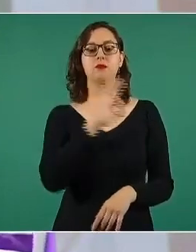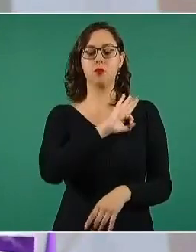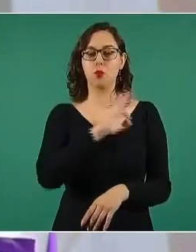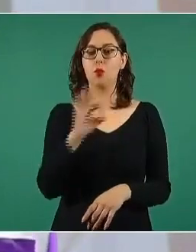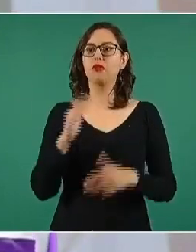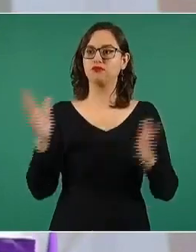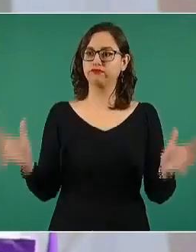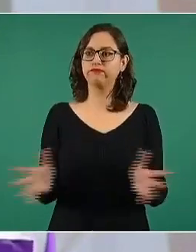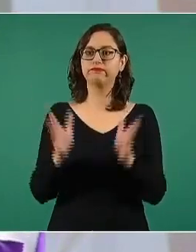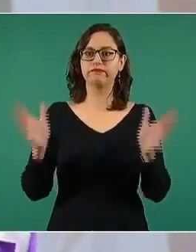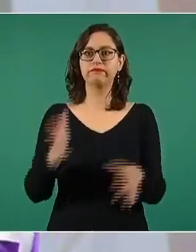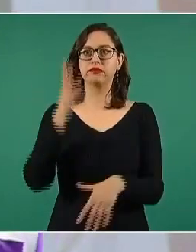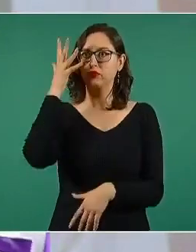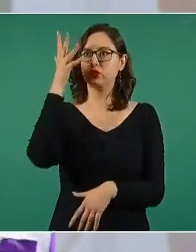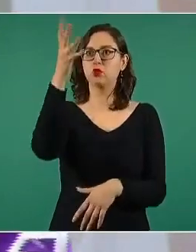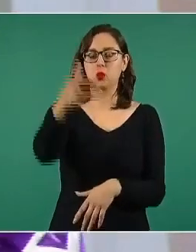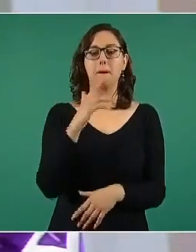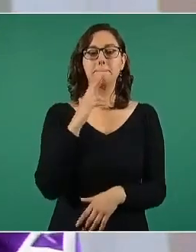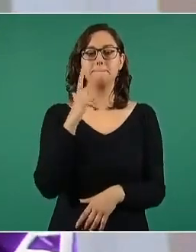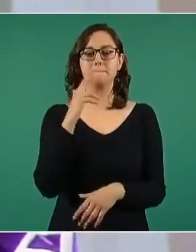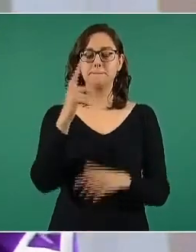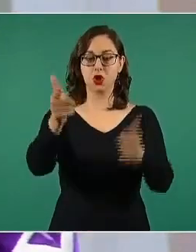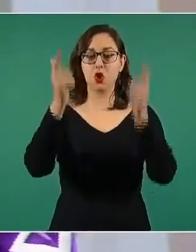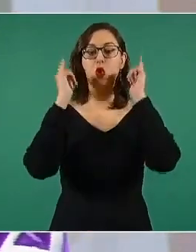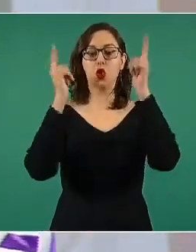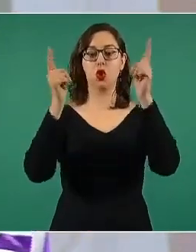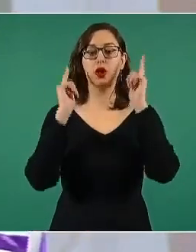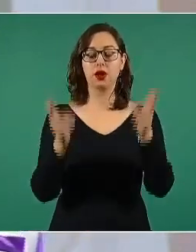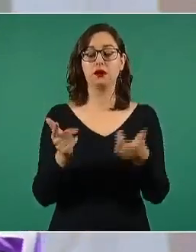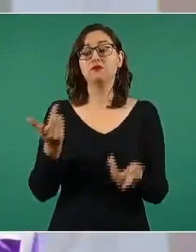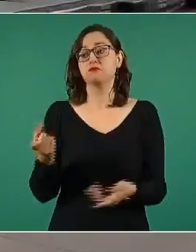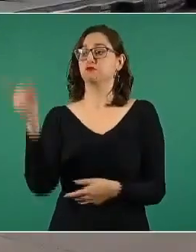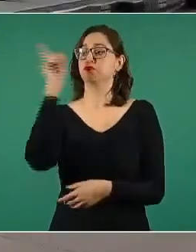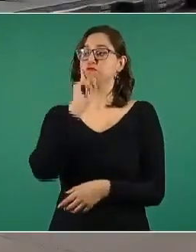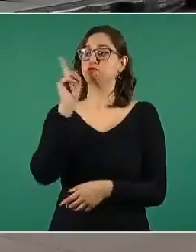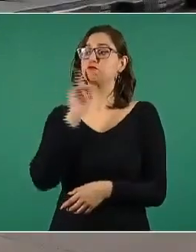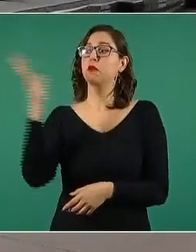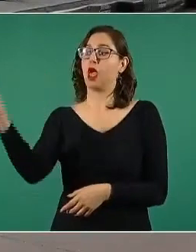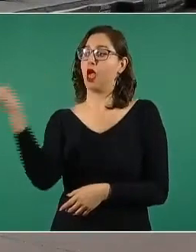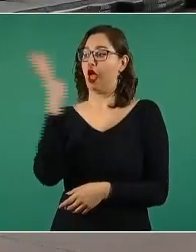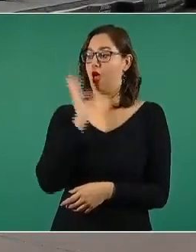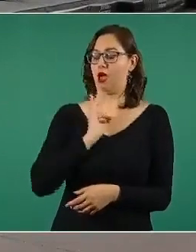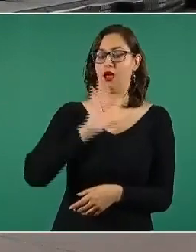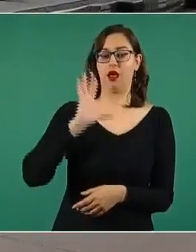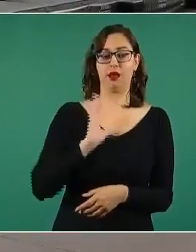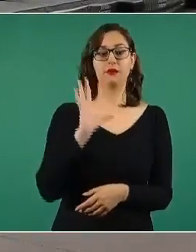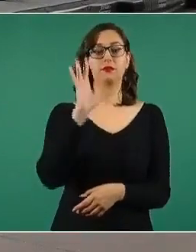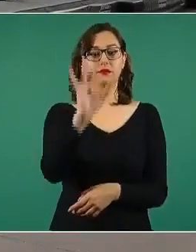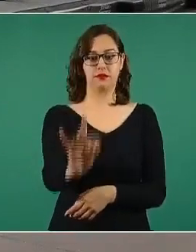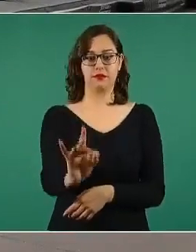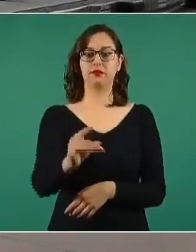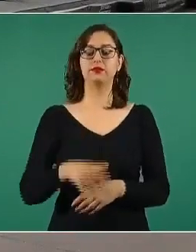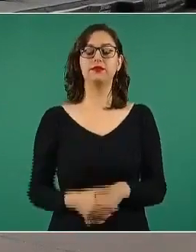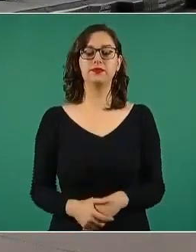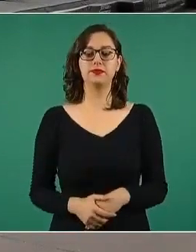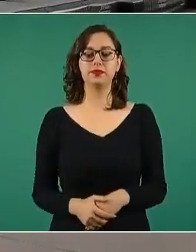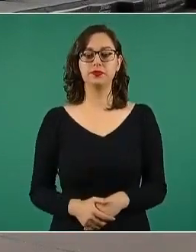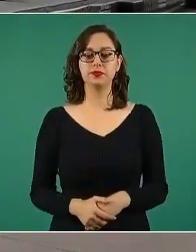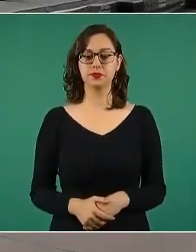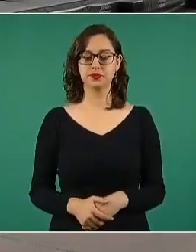de promesas. Estas son las palabras que me pidió que les comentara el día de hoy. Por parte de